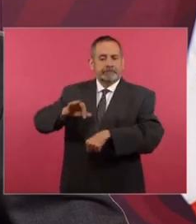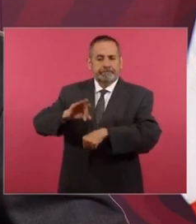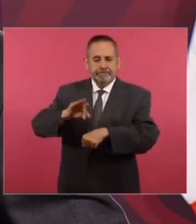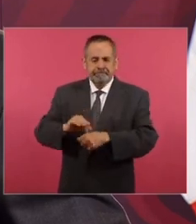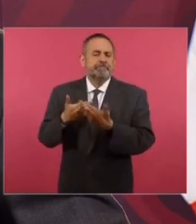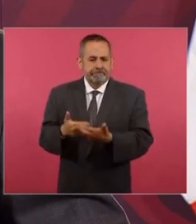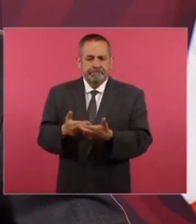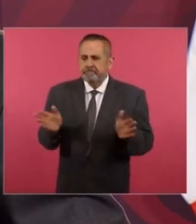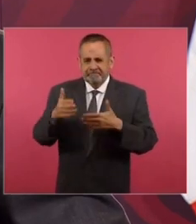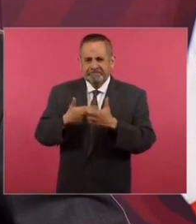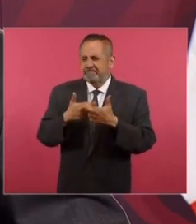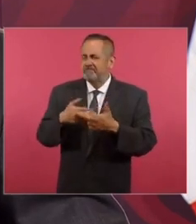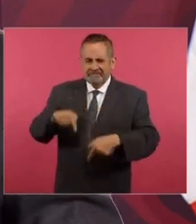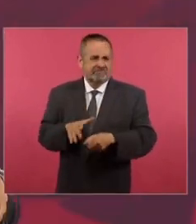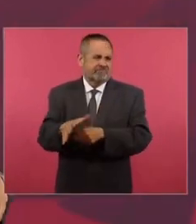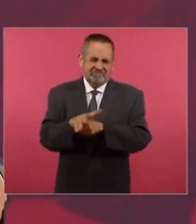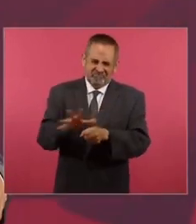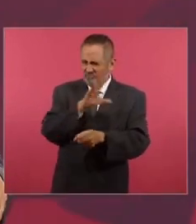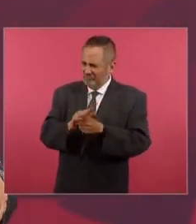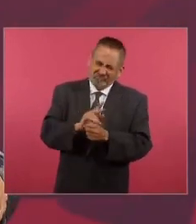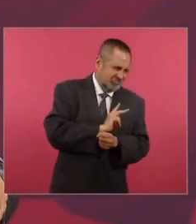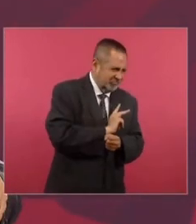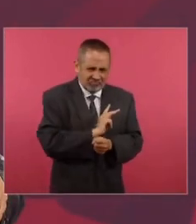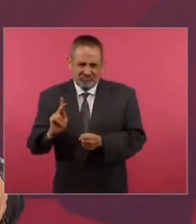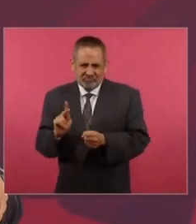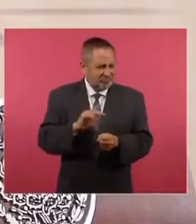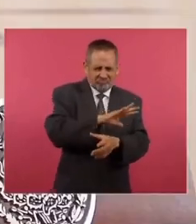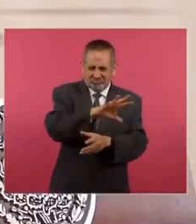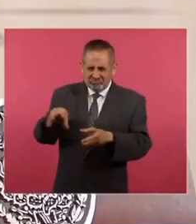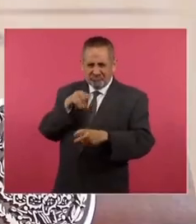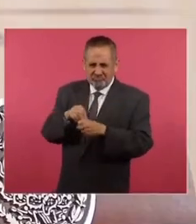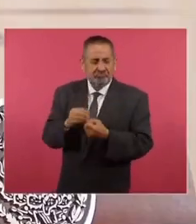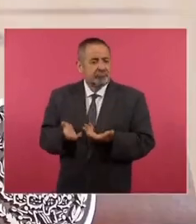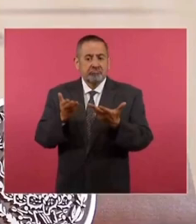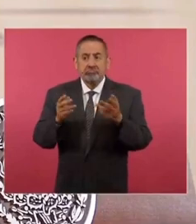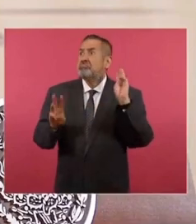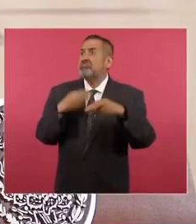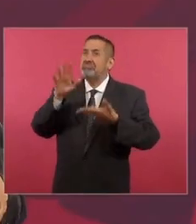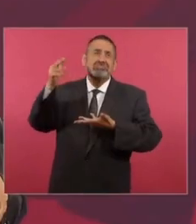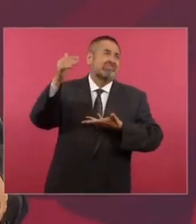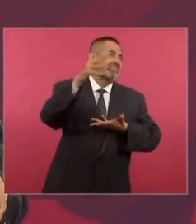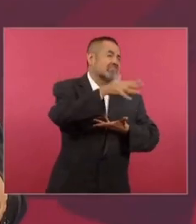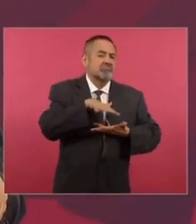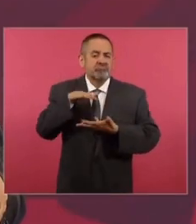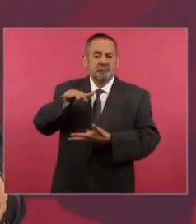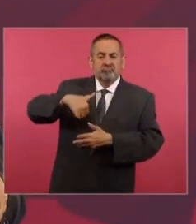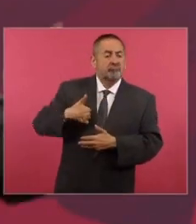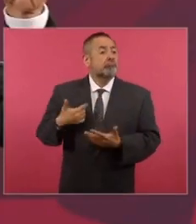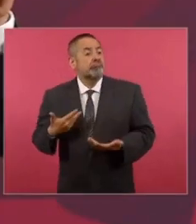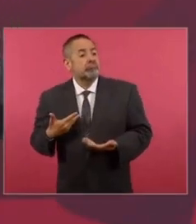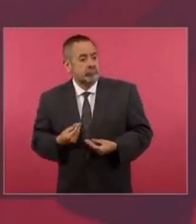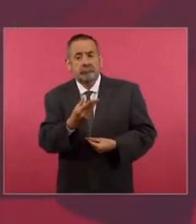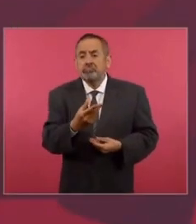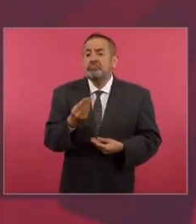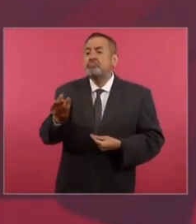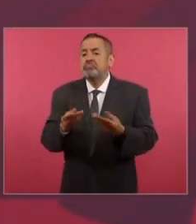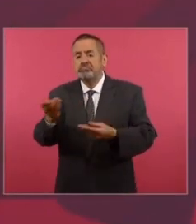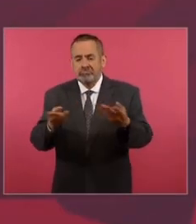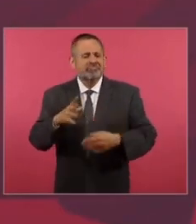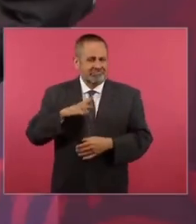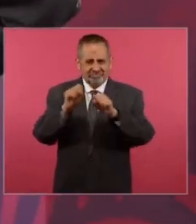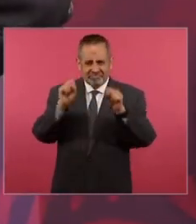en esa farmacia van a estar todos los medicamentos todos los que hay en el mundo va a estar ahí y vamos a tener un